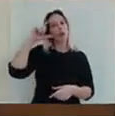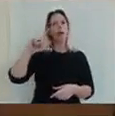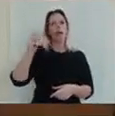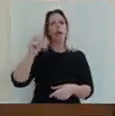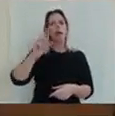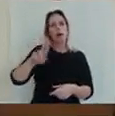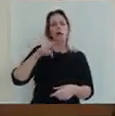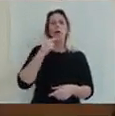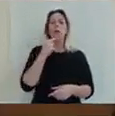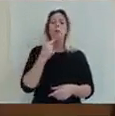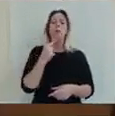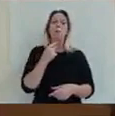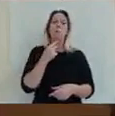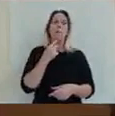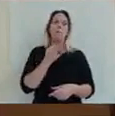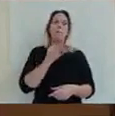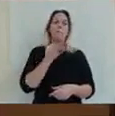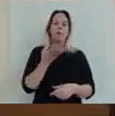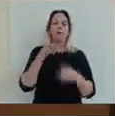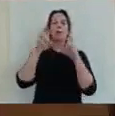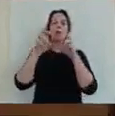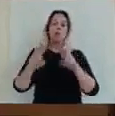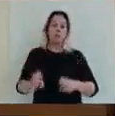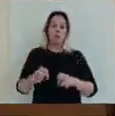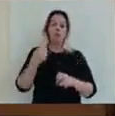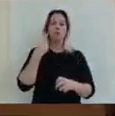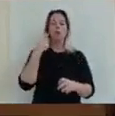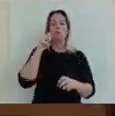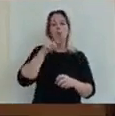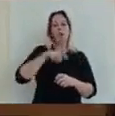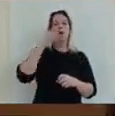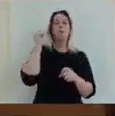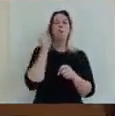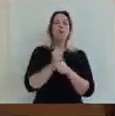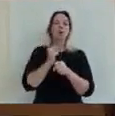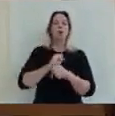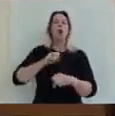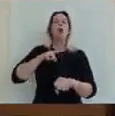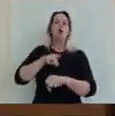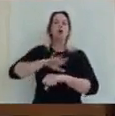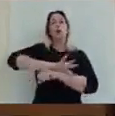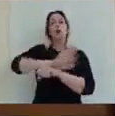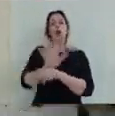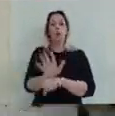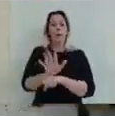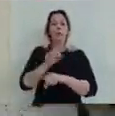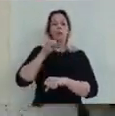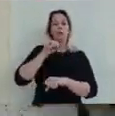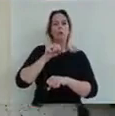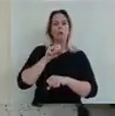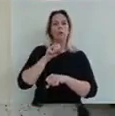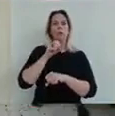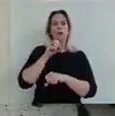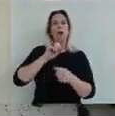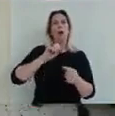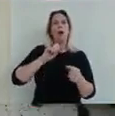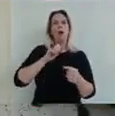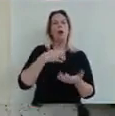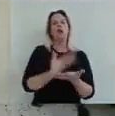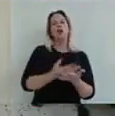que anexamos en la Comisión de Salud para ser evaluado, ¿no? Pongo a consideración la moción del concejal Ferreira